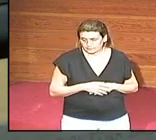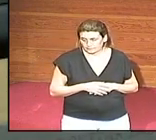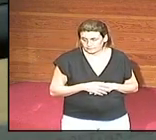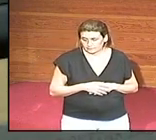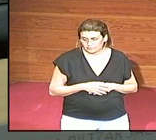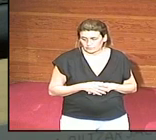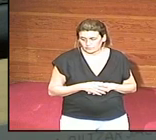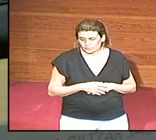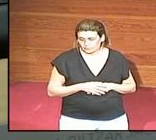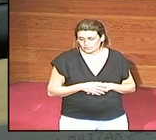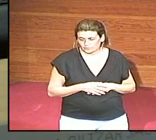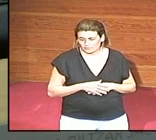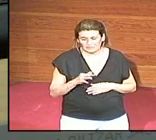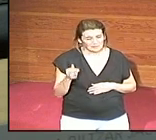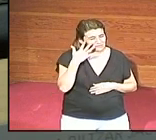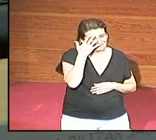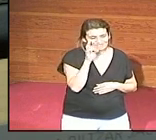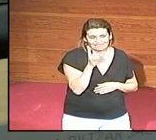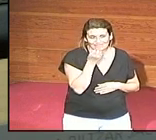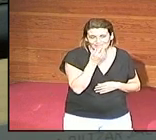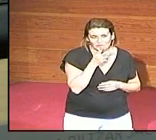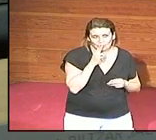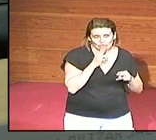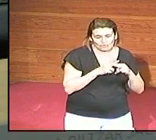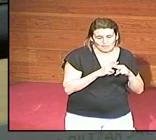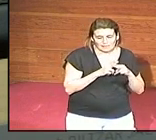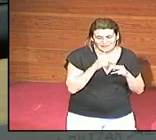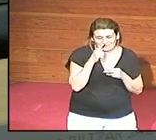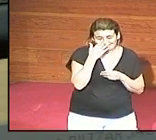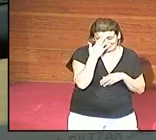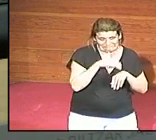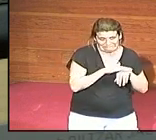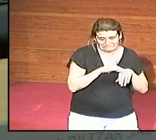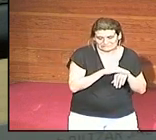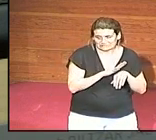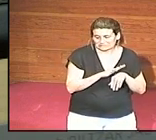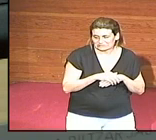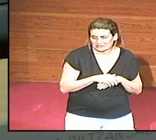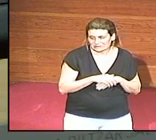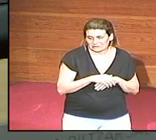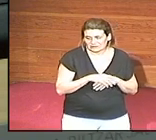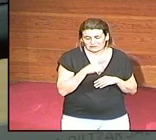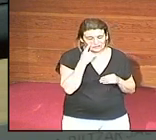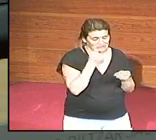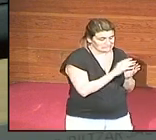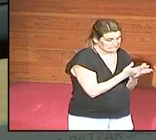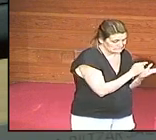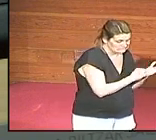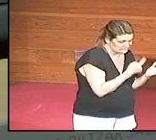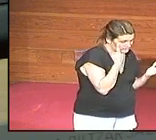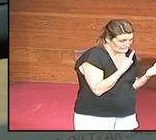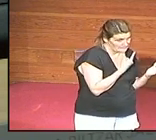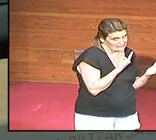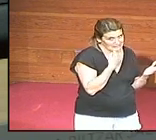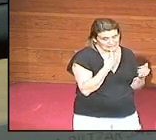Este es uno, no me acuerdo muy bien ahora el nombre del pueblo, me vais a disculpar, pero tendría que mirar el pie de foto, que